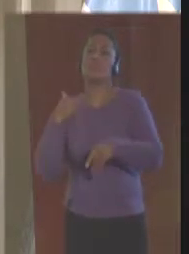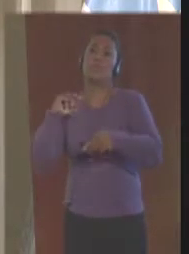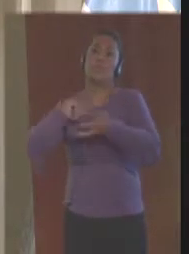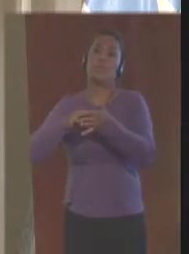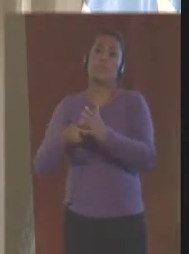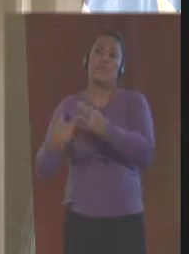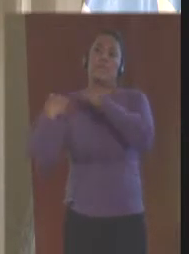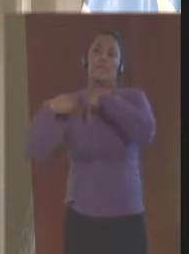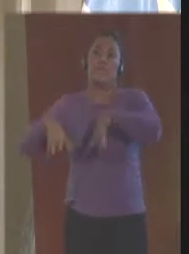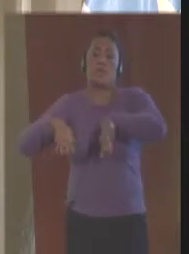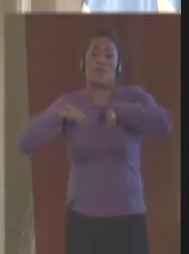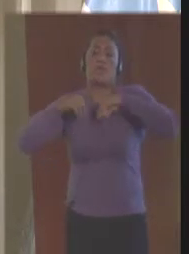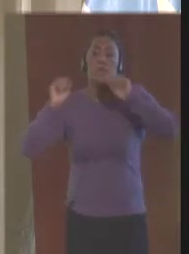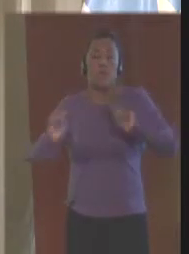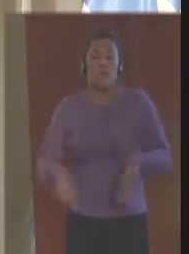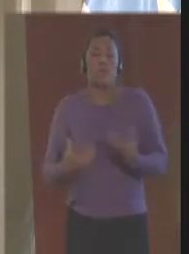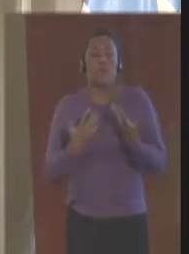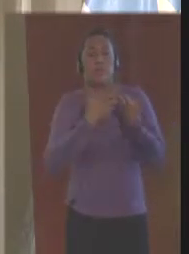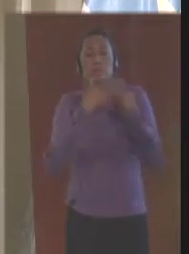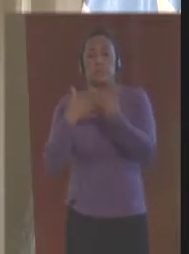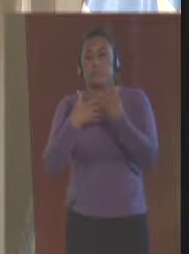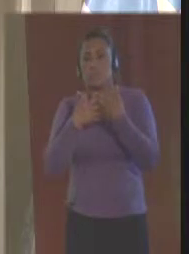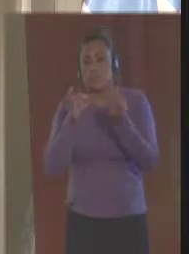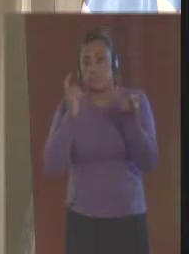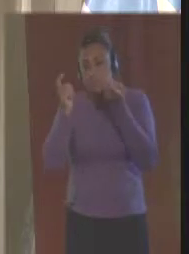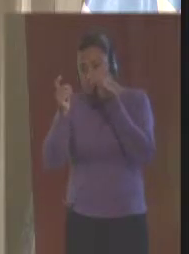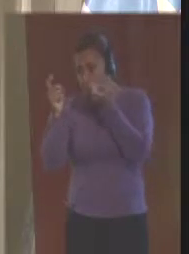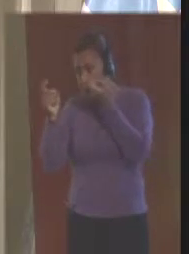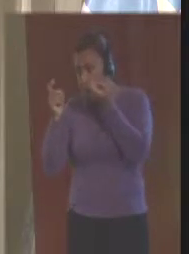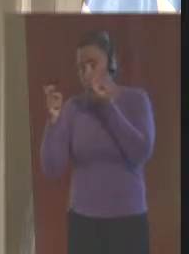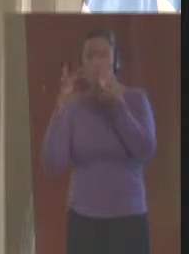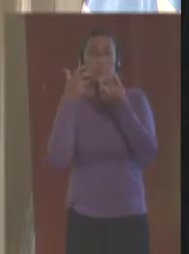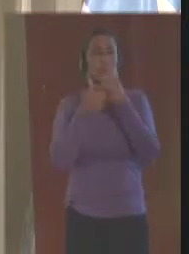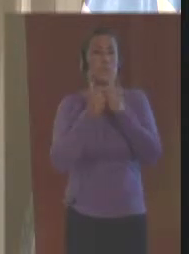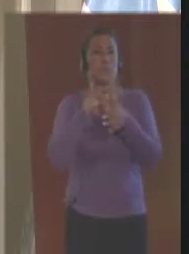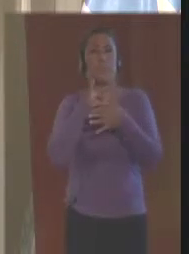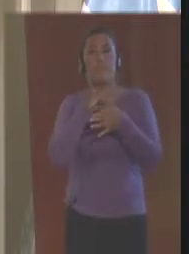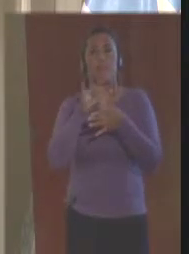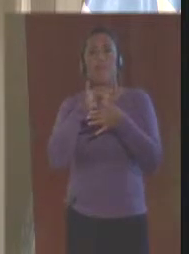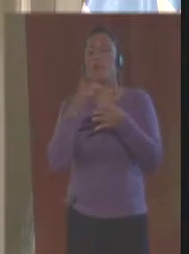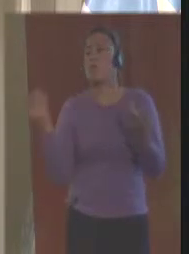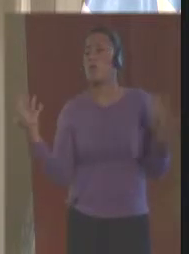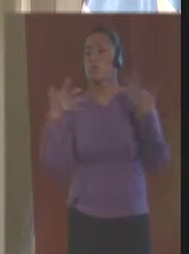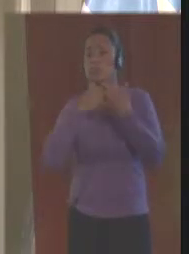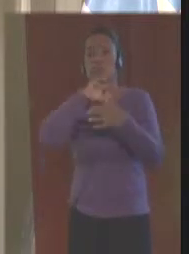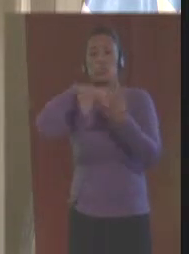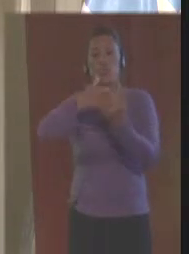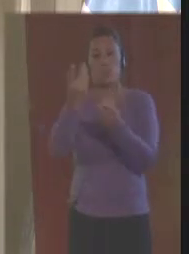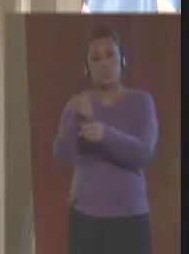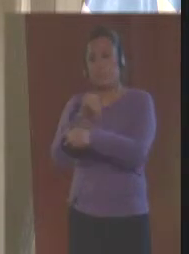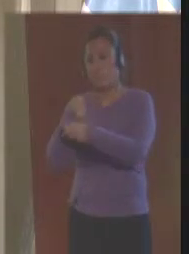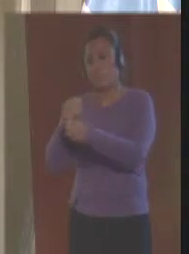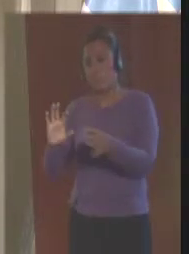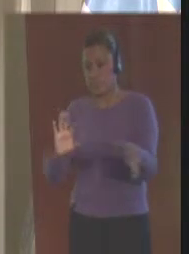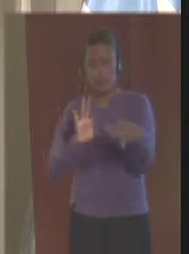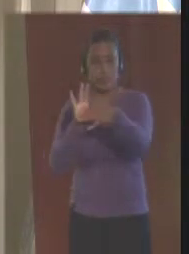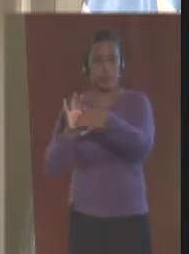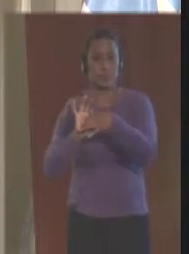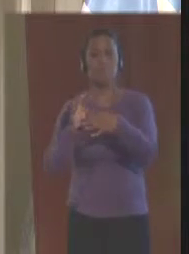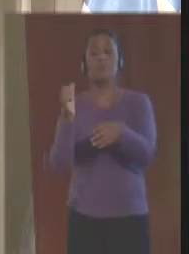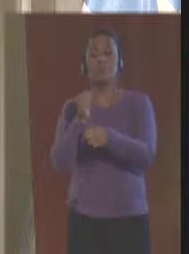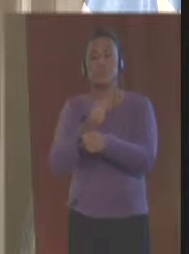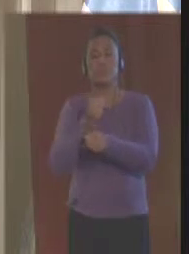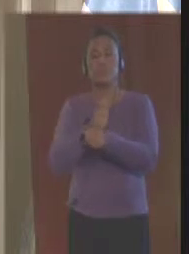una perspectiva integral y obviamente gestionar el riesgo desde una perspectiva integral. Este enfoque del riesgo pone énfasis